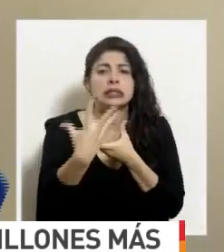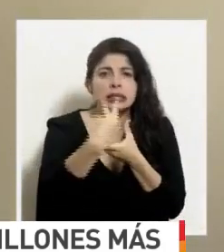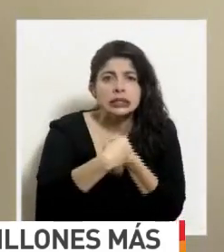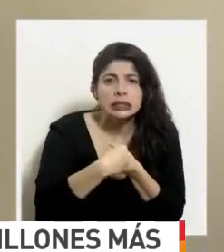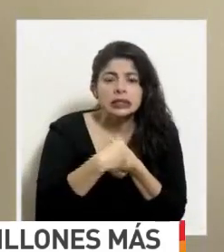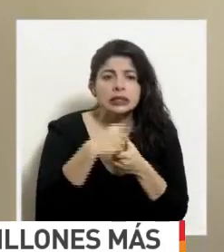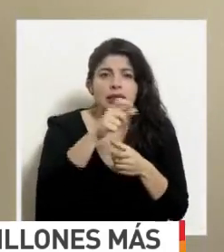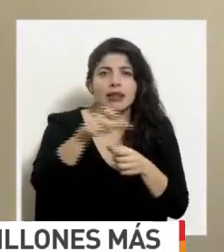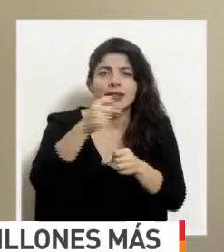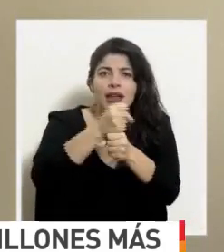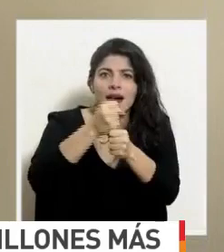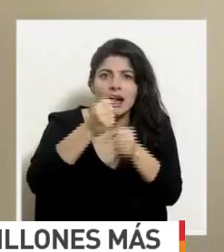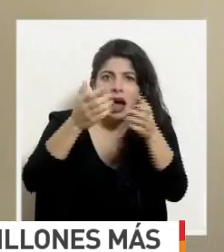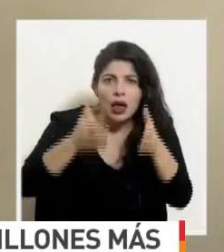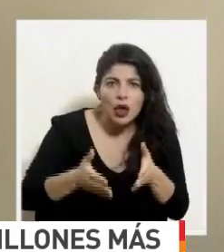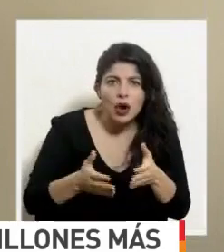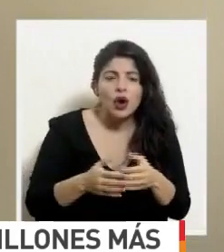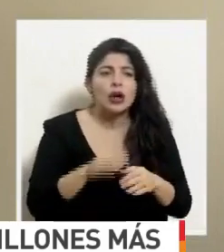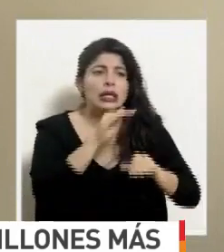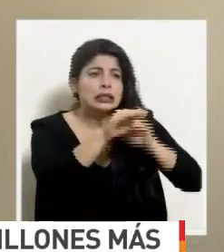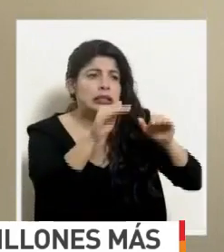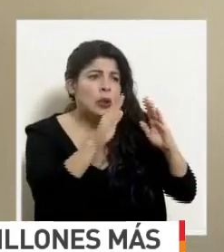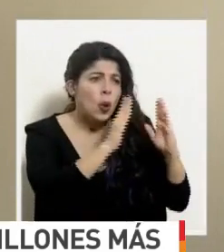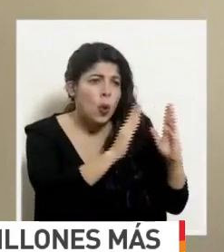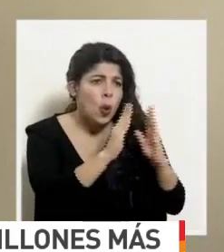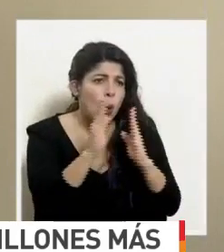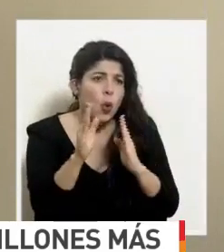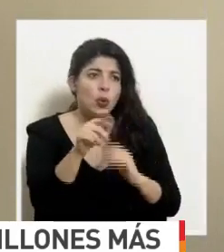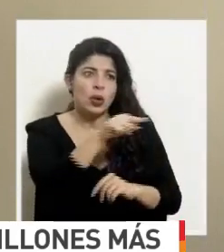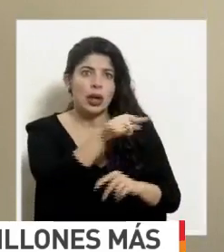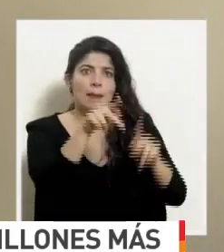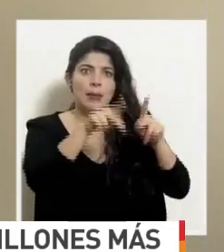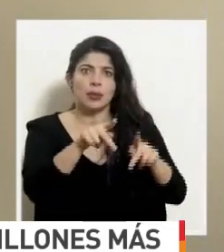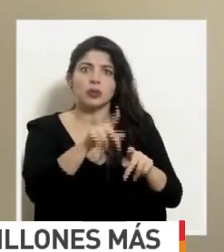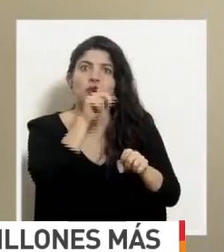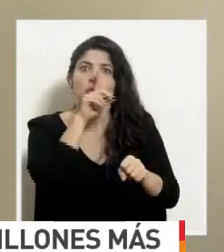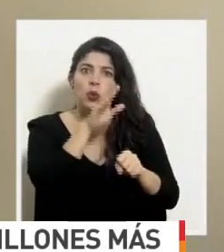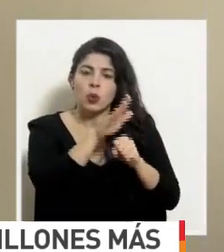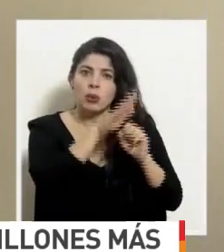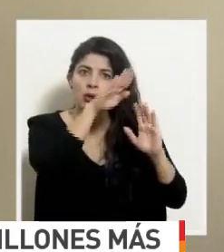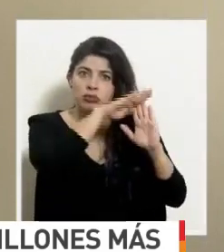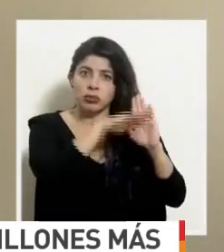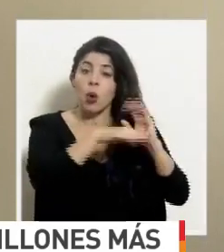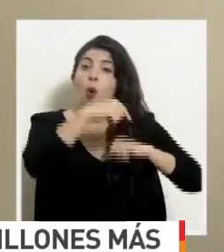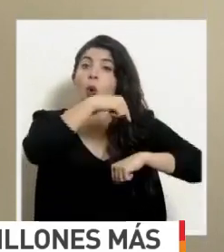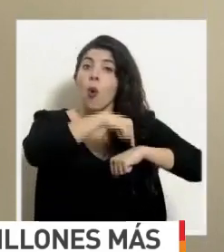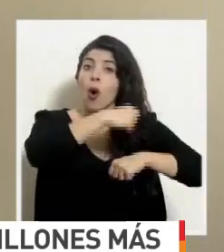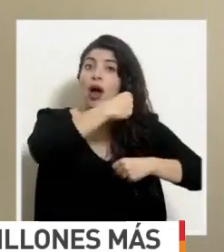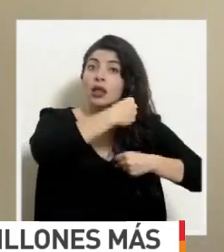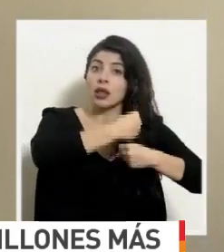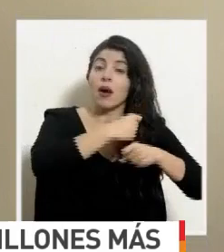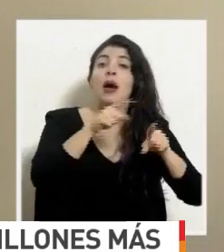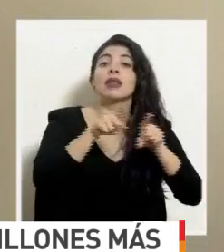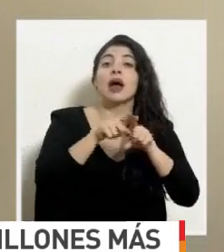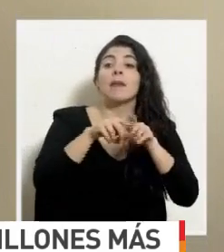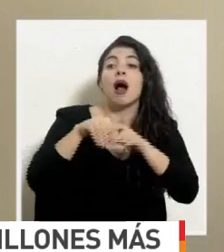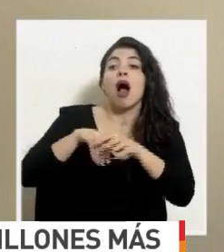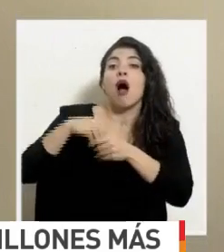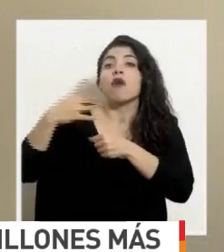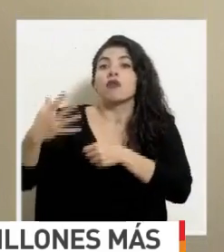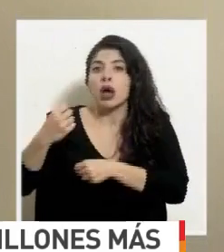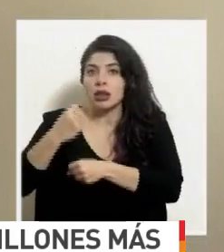sus funcionarios, llamar al orden, no solamente en el cumplimiento de protocolos en las horas laborales, sino extra